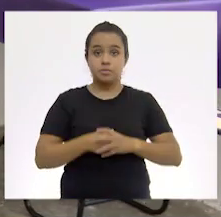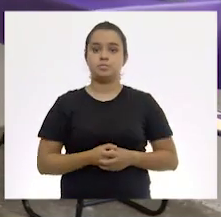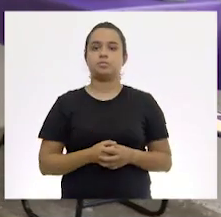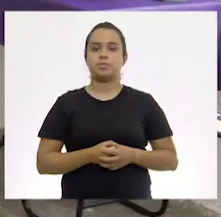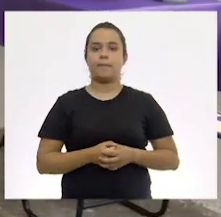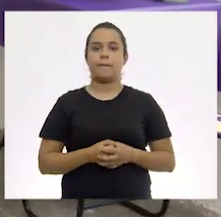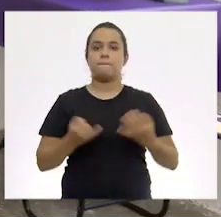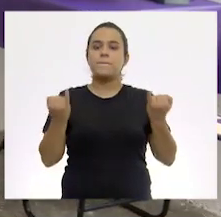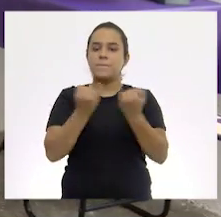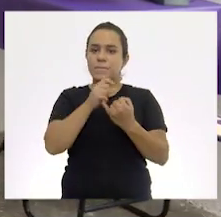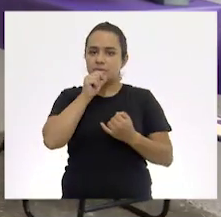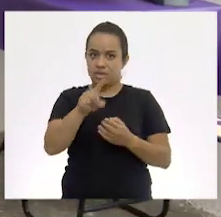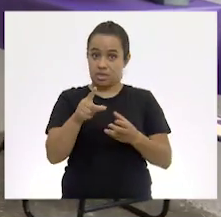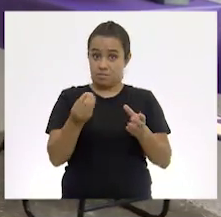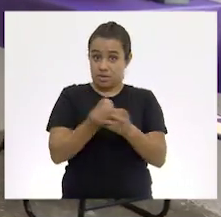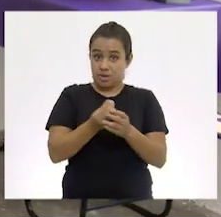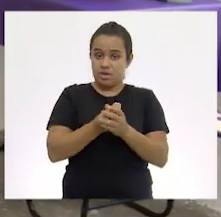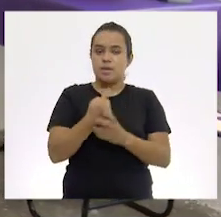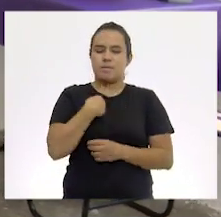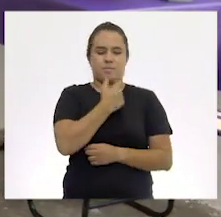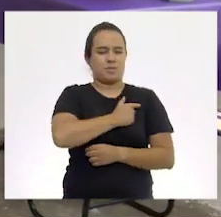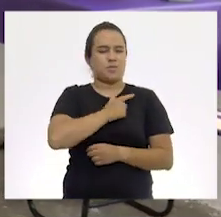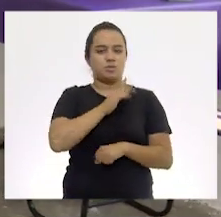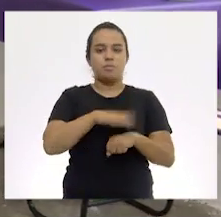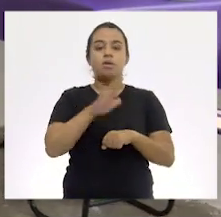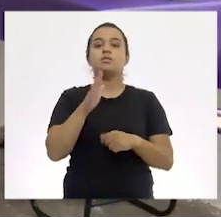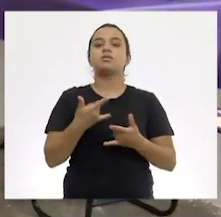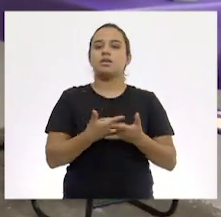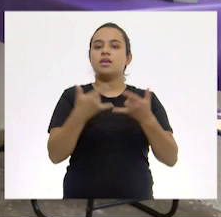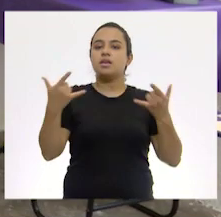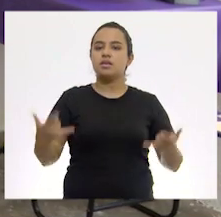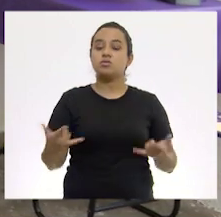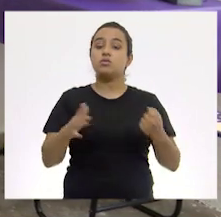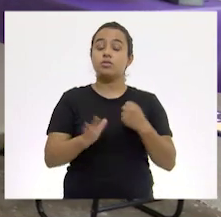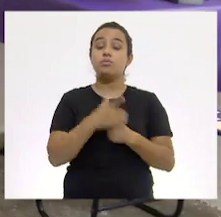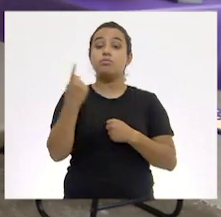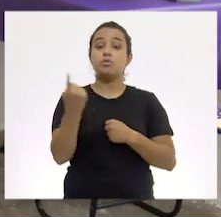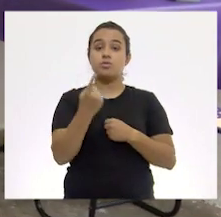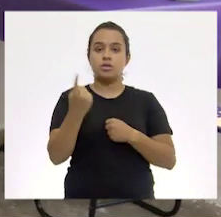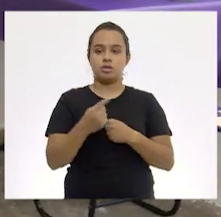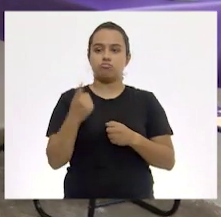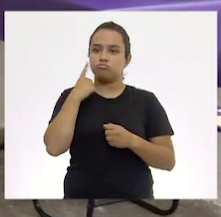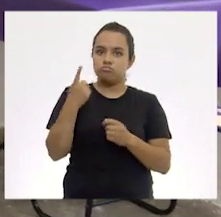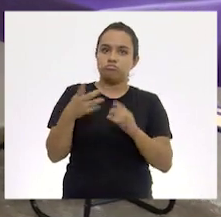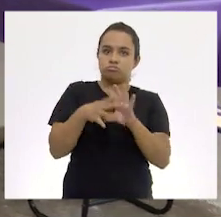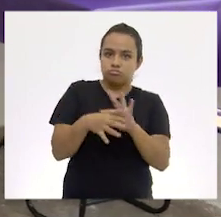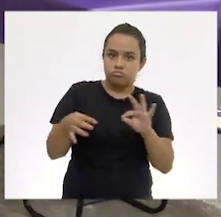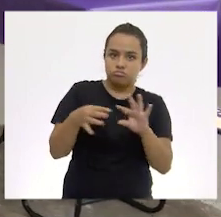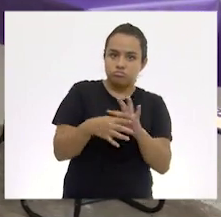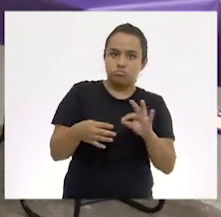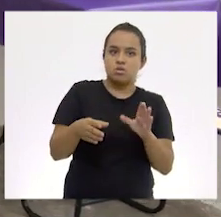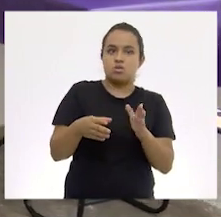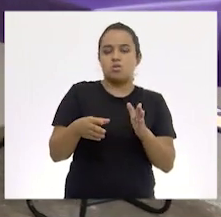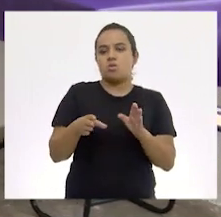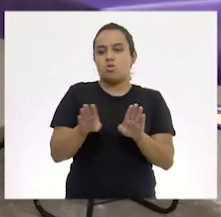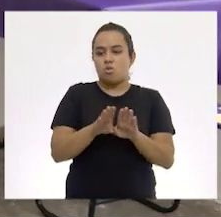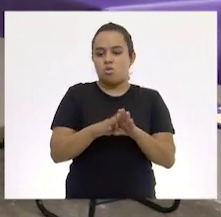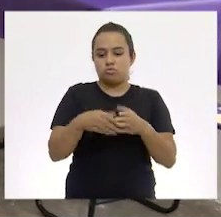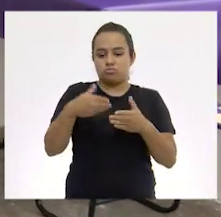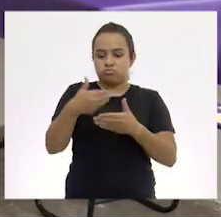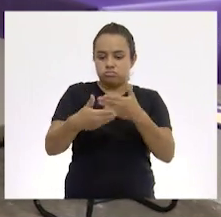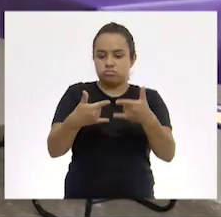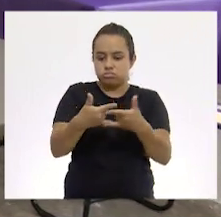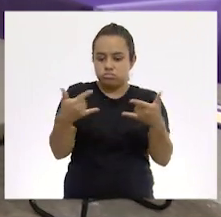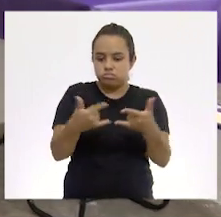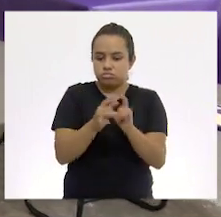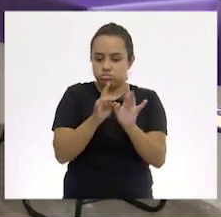la materia también que me gusta mucho es la historia, porque Además, nos narran muy bien cada proceso y